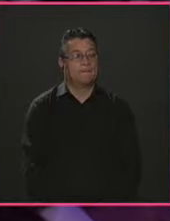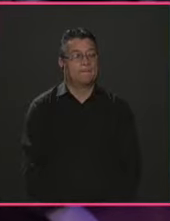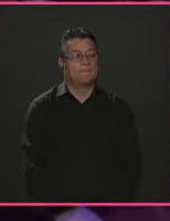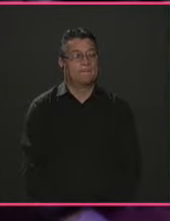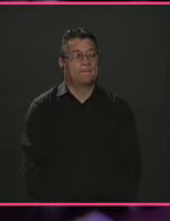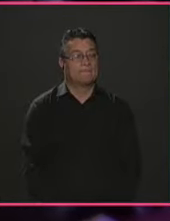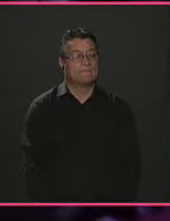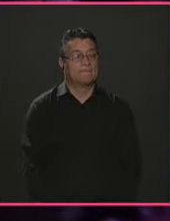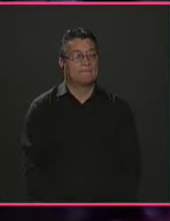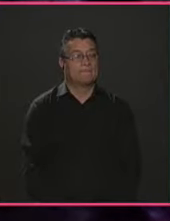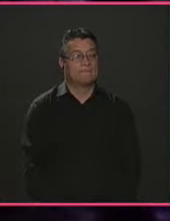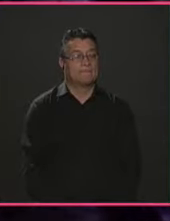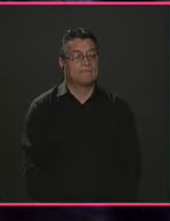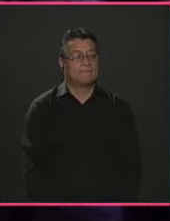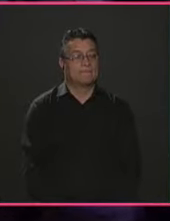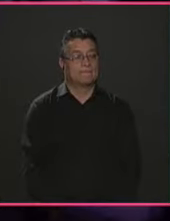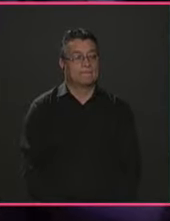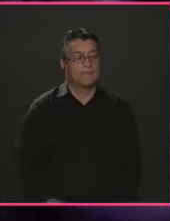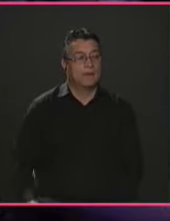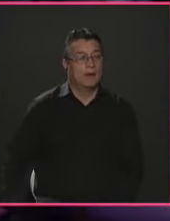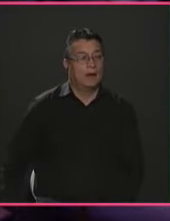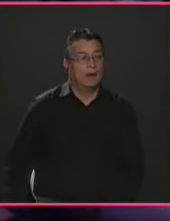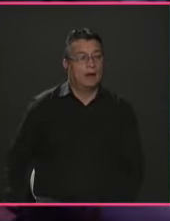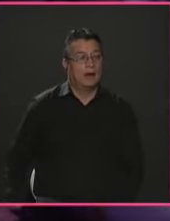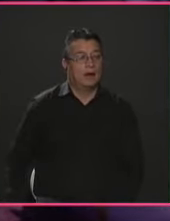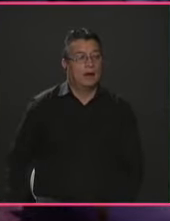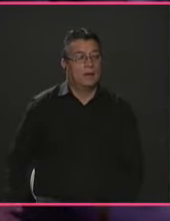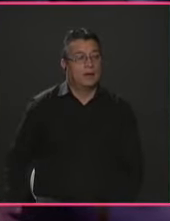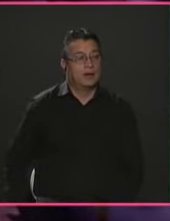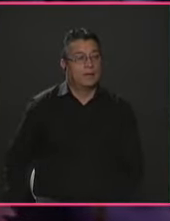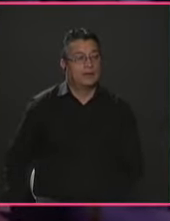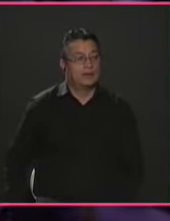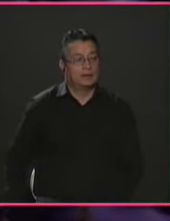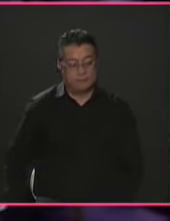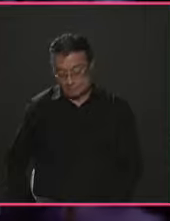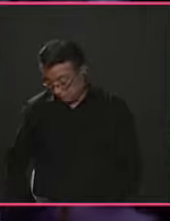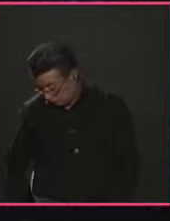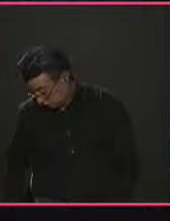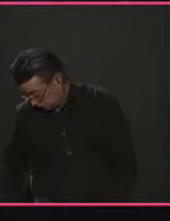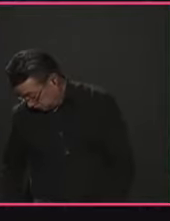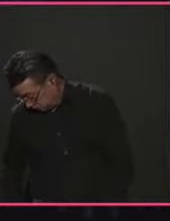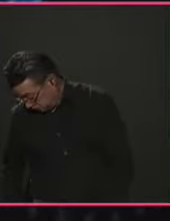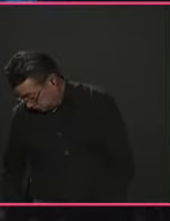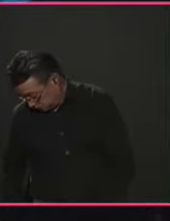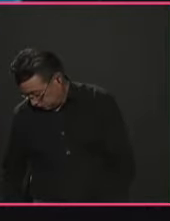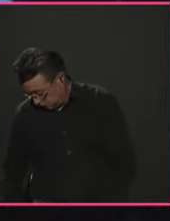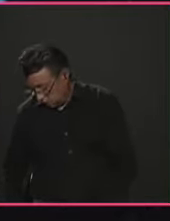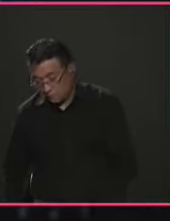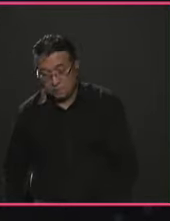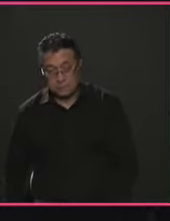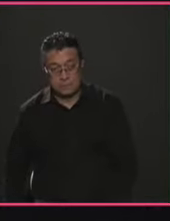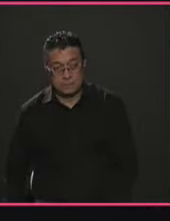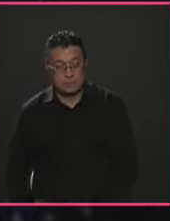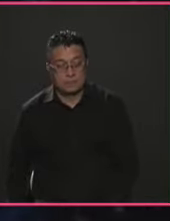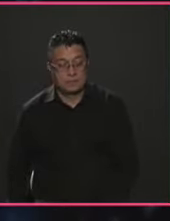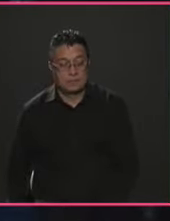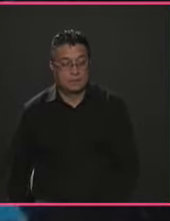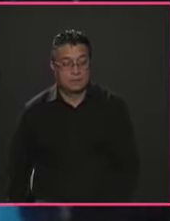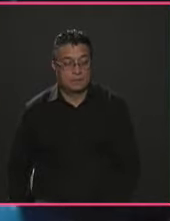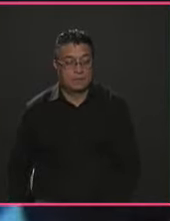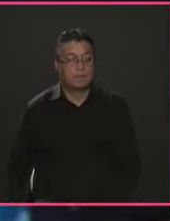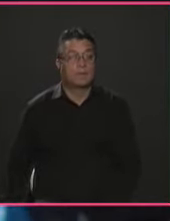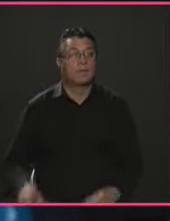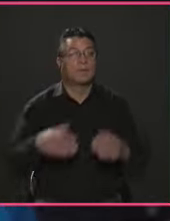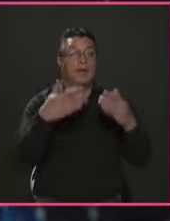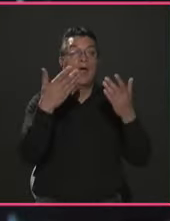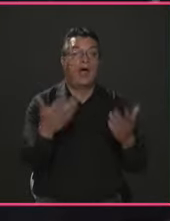gracias Muchísimas gracias a Carl por esa que ustedes habrán disfrutado Así es